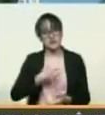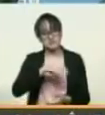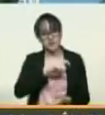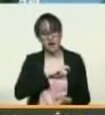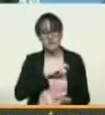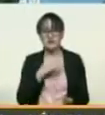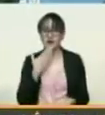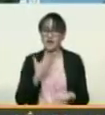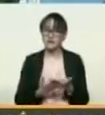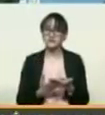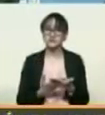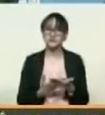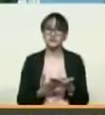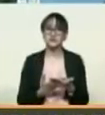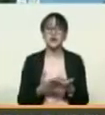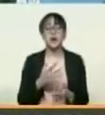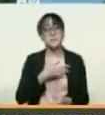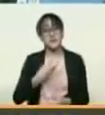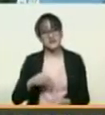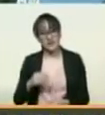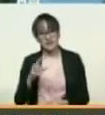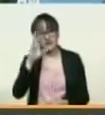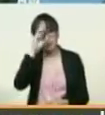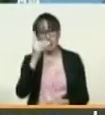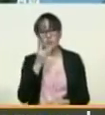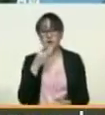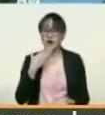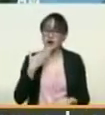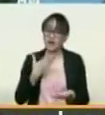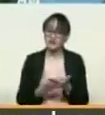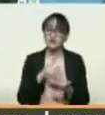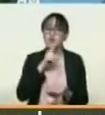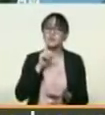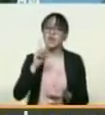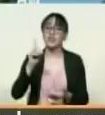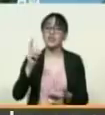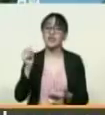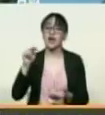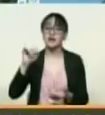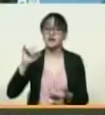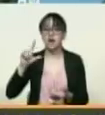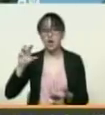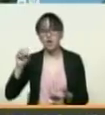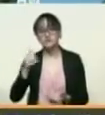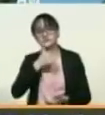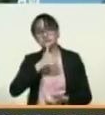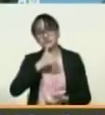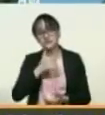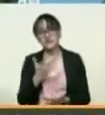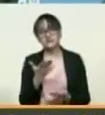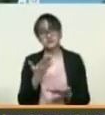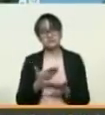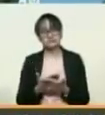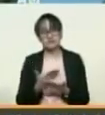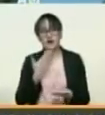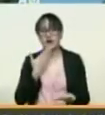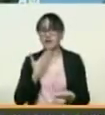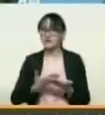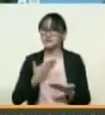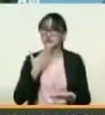el presidente Danilo Medina de República Dominicana, su constancia, su paciencia, su canciller Miguel